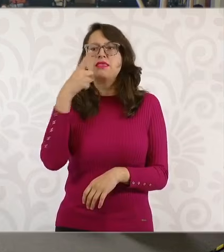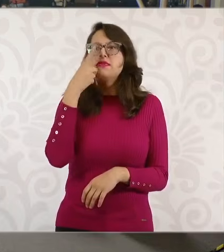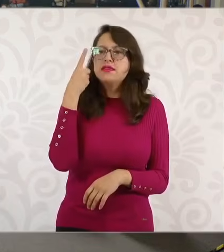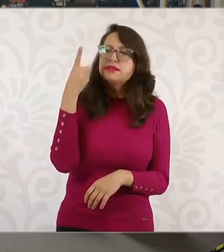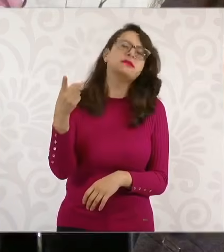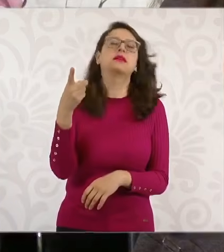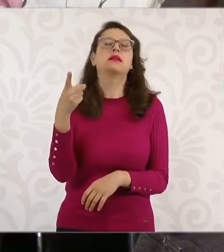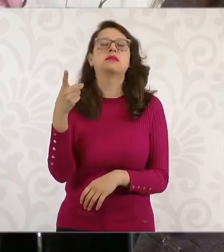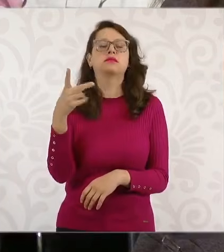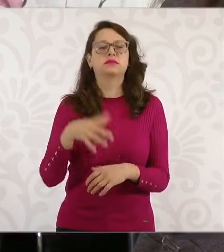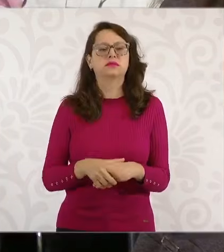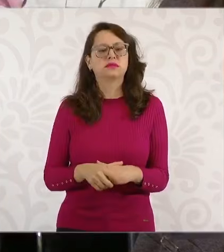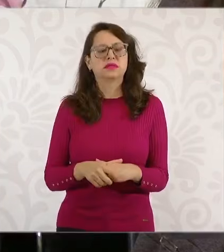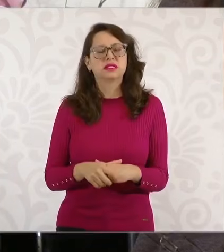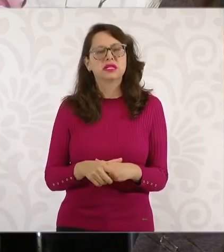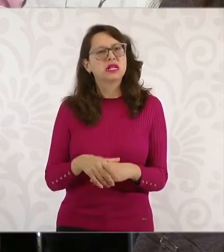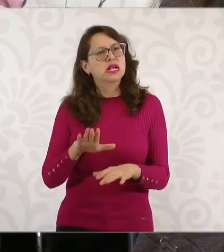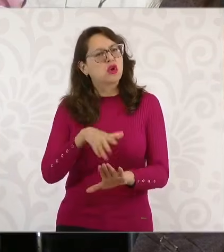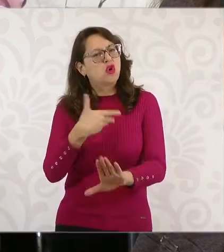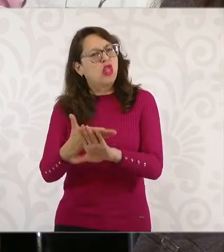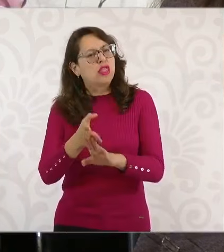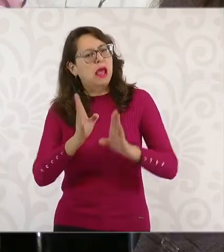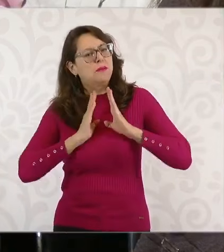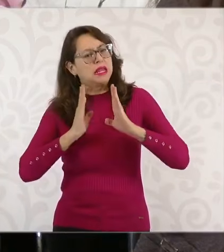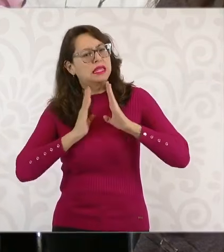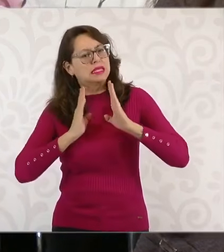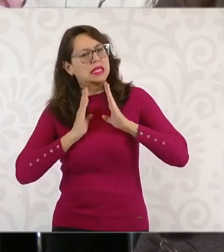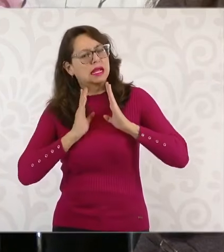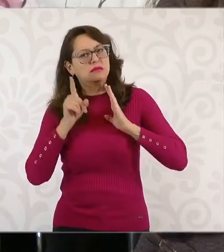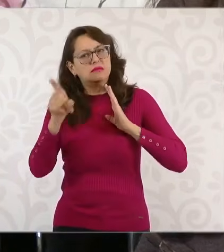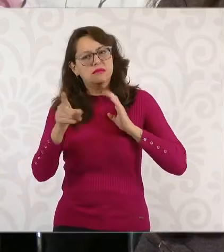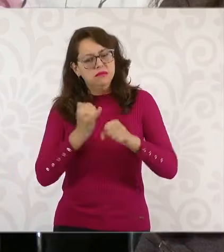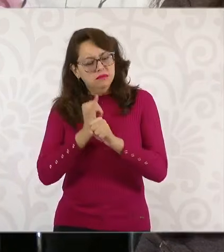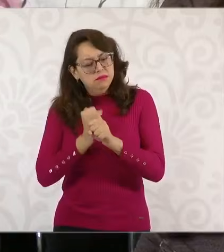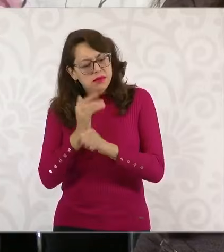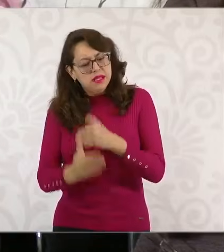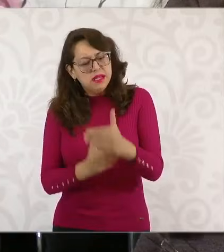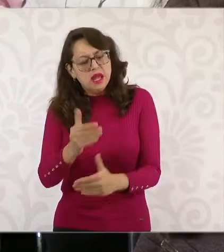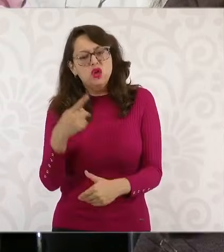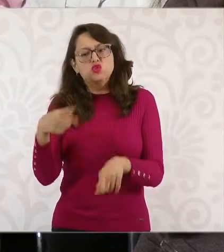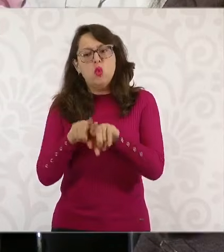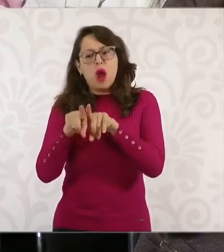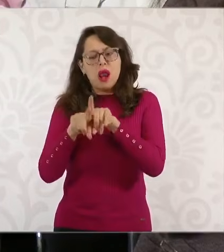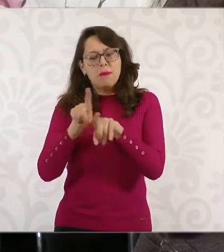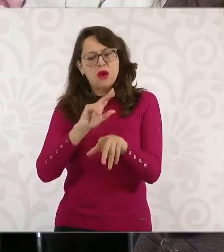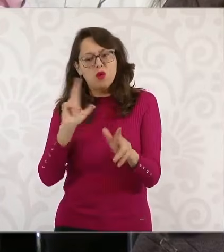militar Zipanga Torres Ojeda, por no presentar avances en la investigación del homicidio de su hermano